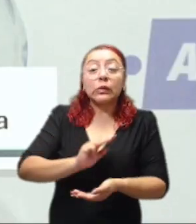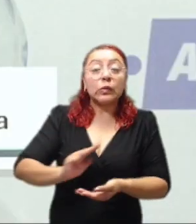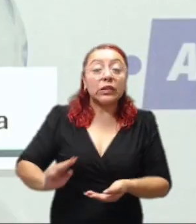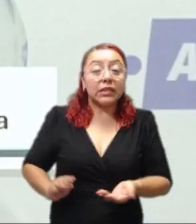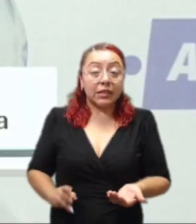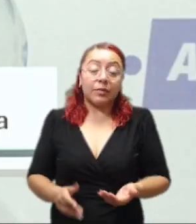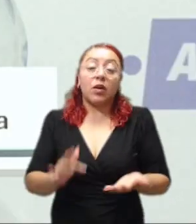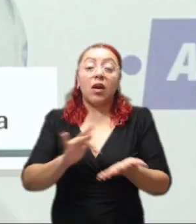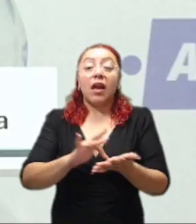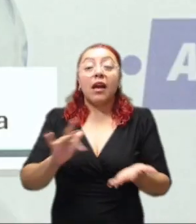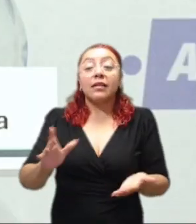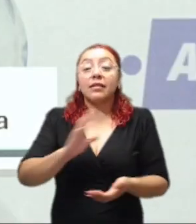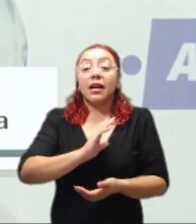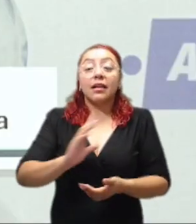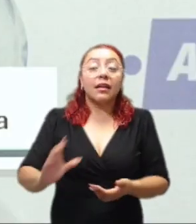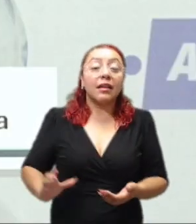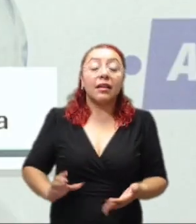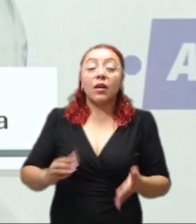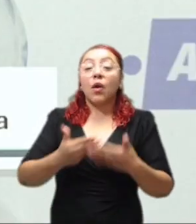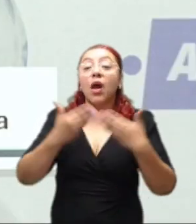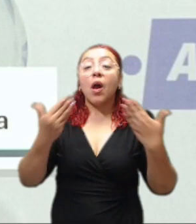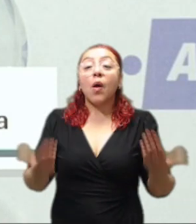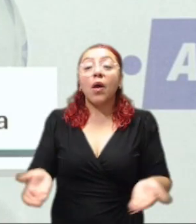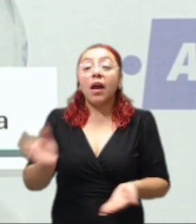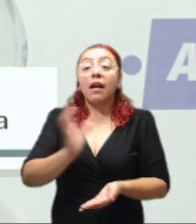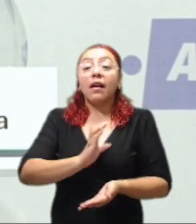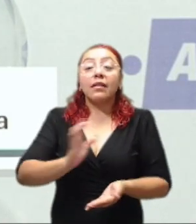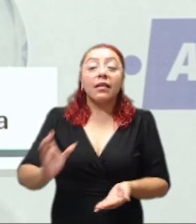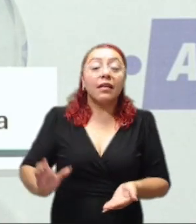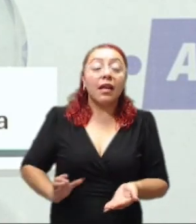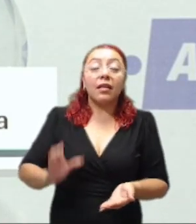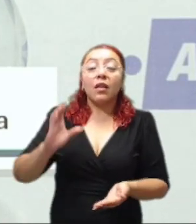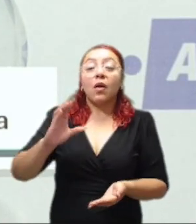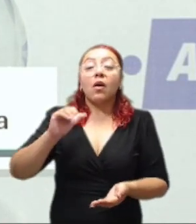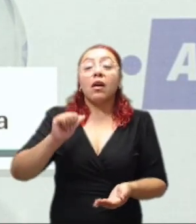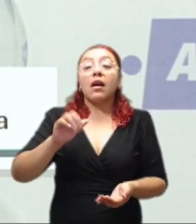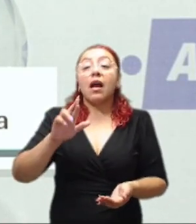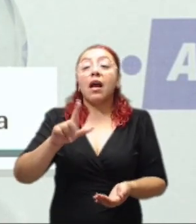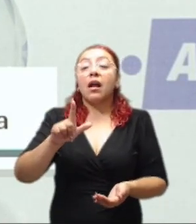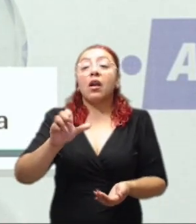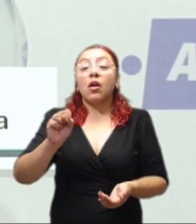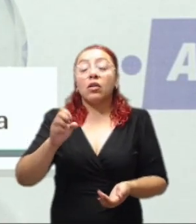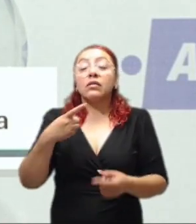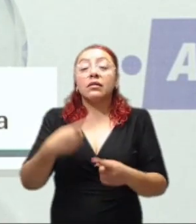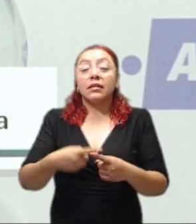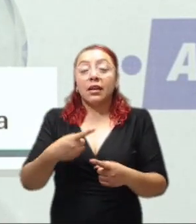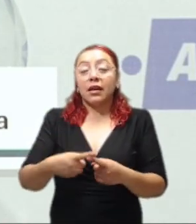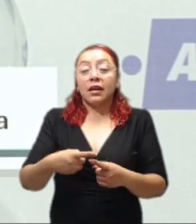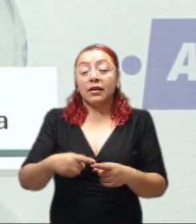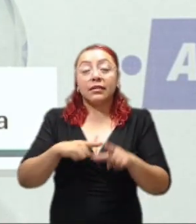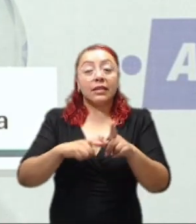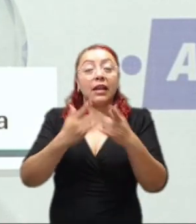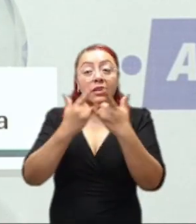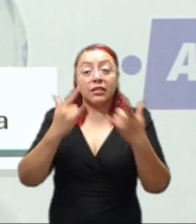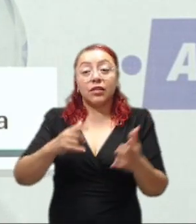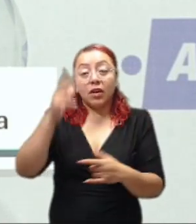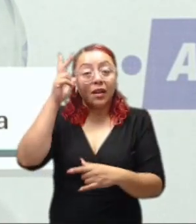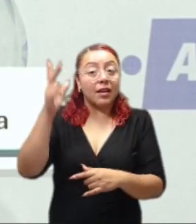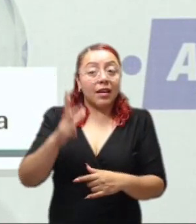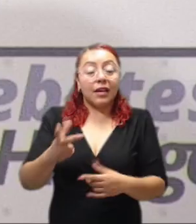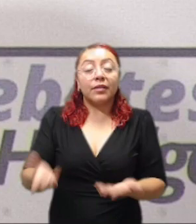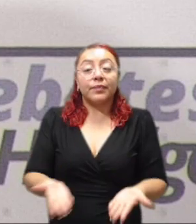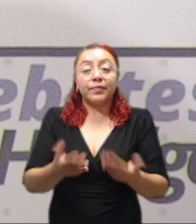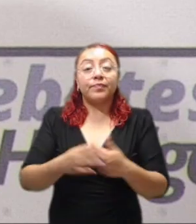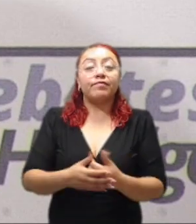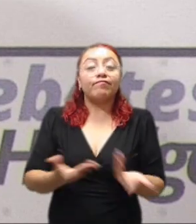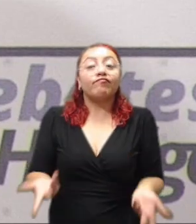gracias candidato ahora corresponde el turno al candidato Carlos Montaño de Seguiremos haciendo historia en Hidalgo adelante candidato